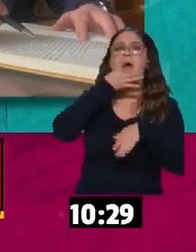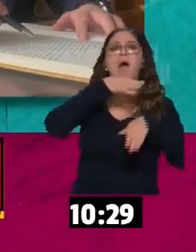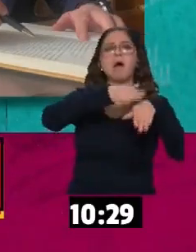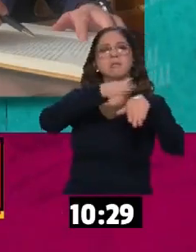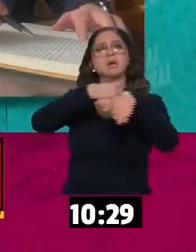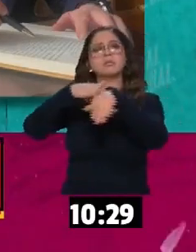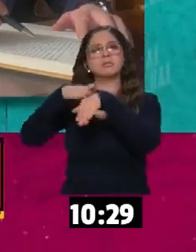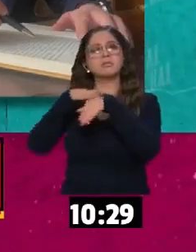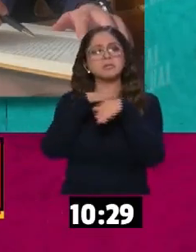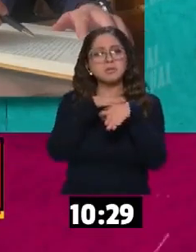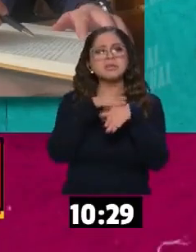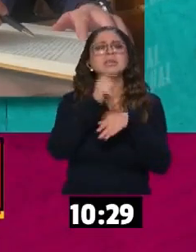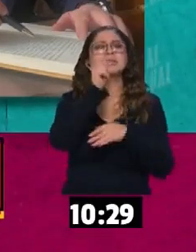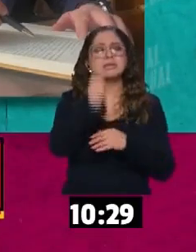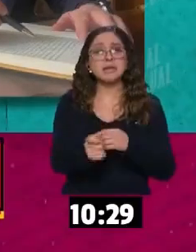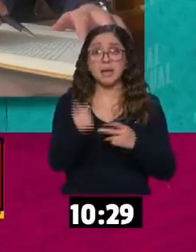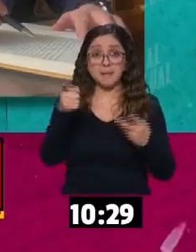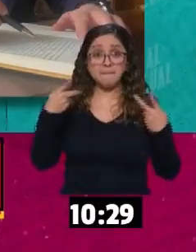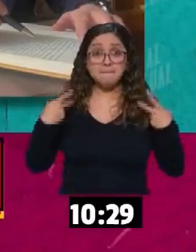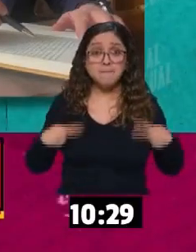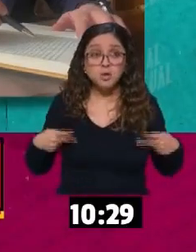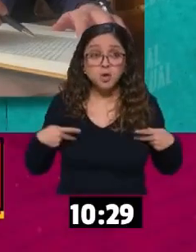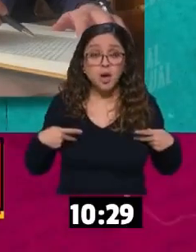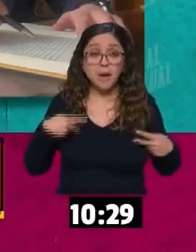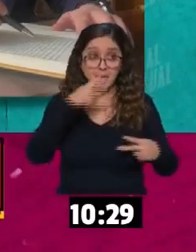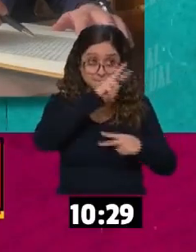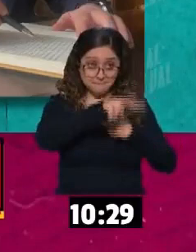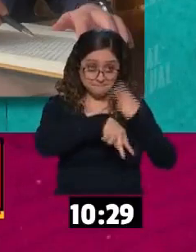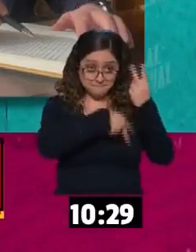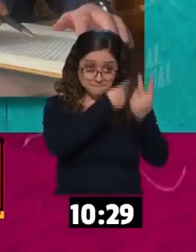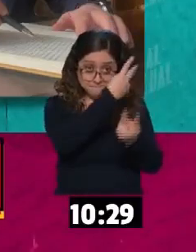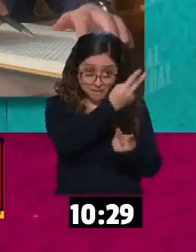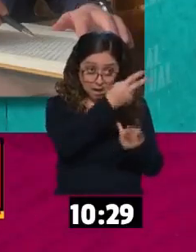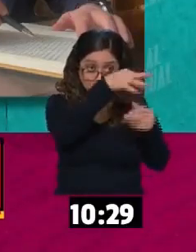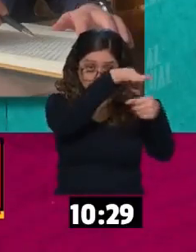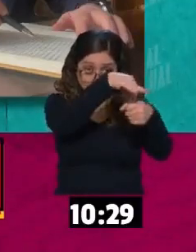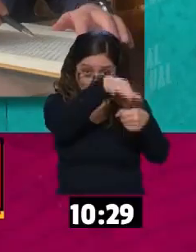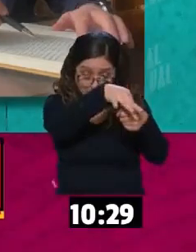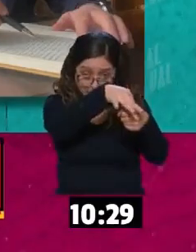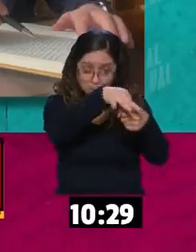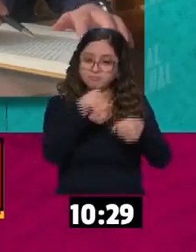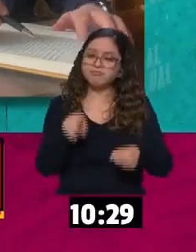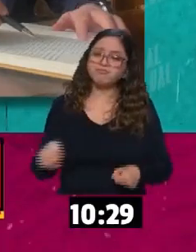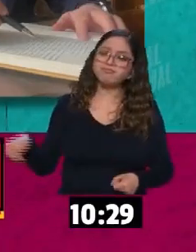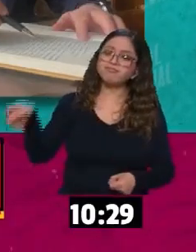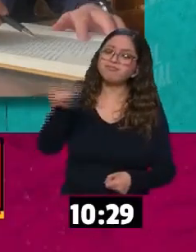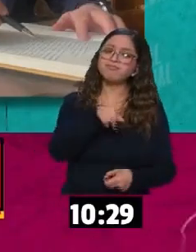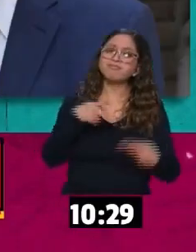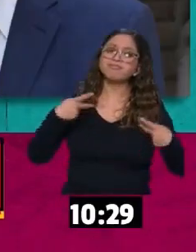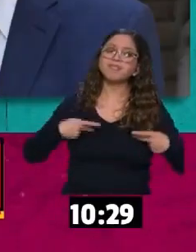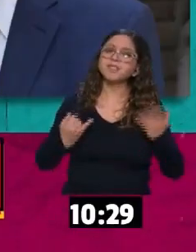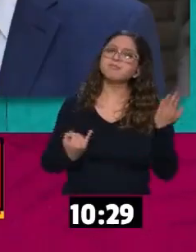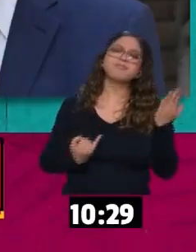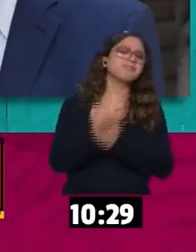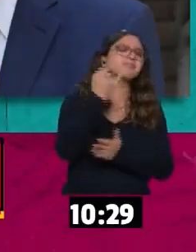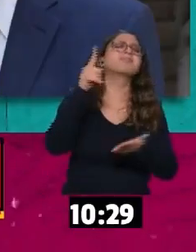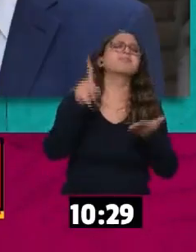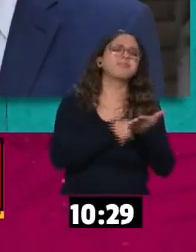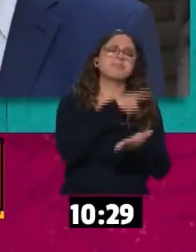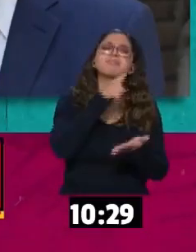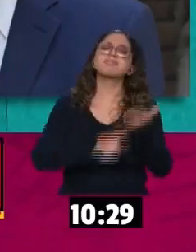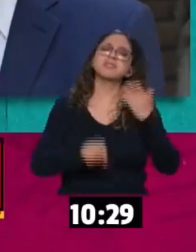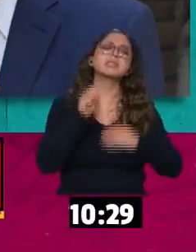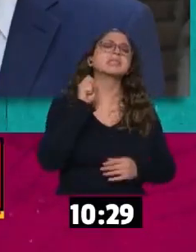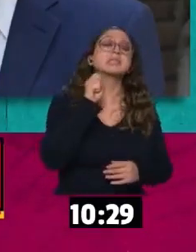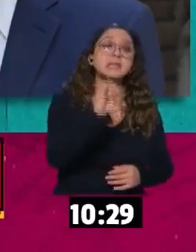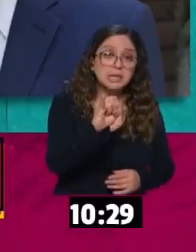decidió quienes fueron a votar que se suspendiera el proyecto mismo, que era la misma solución que